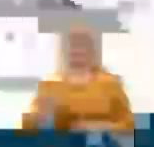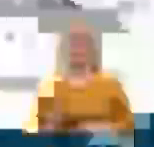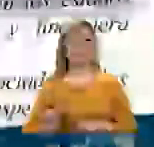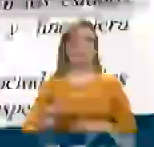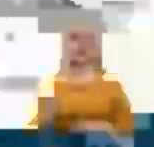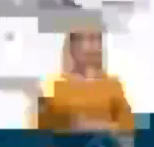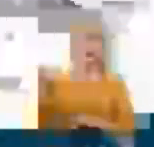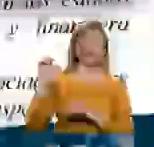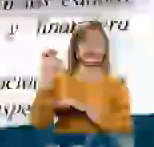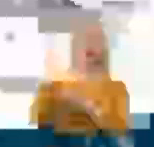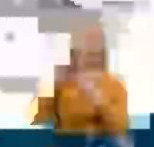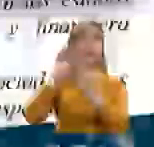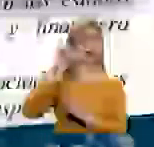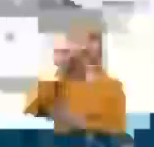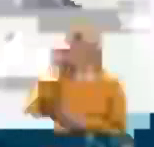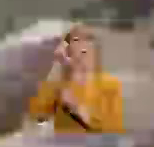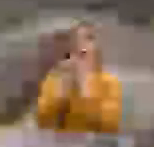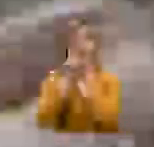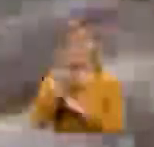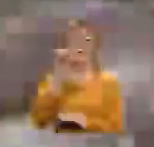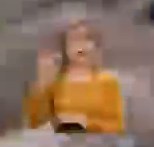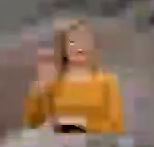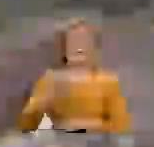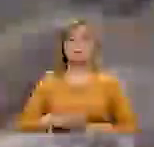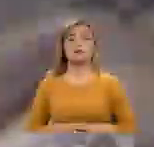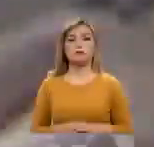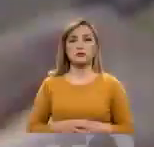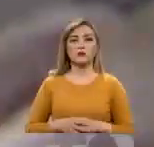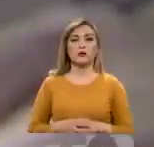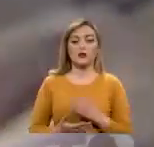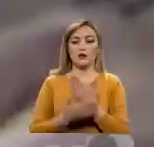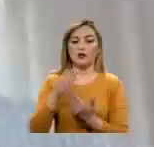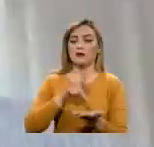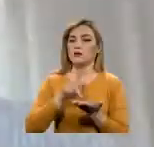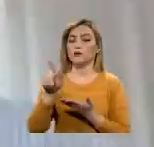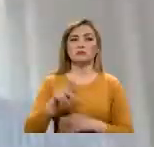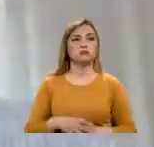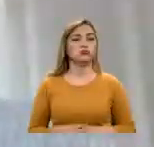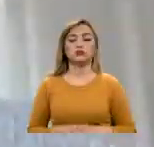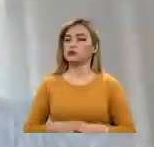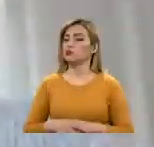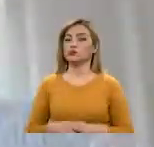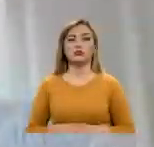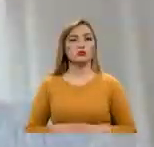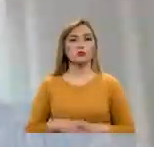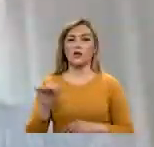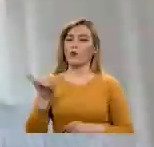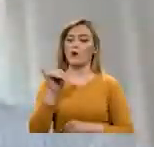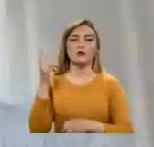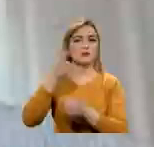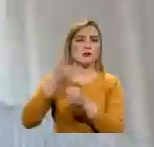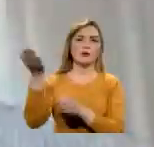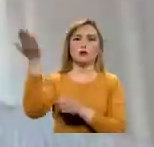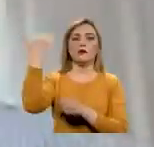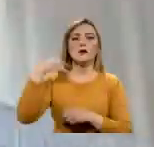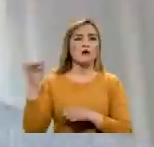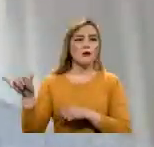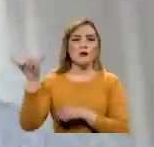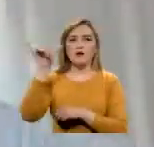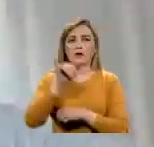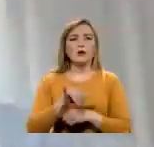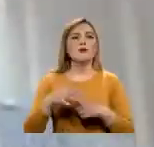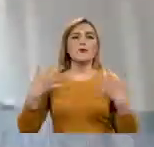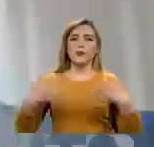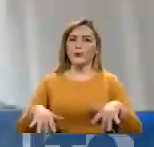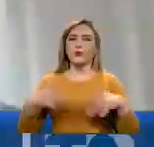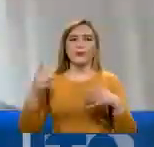el periodo de enero a julio del 2020, pero ya no habrá facilidades de pago. Muy similar al decreto anterior, sin embargo, es mucho más